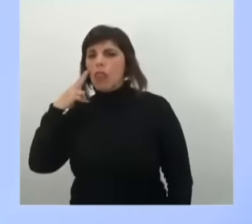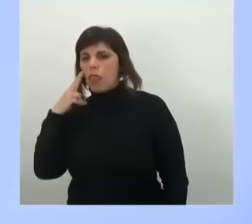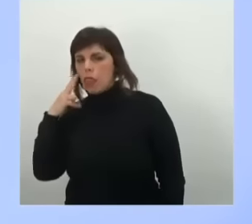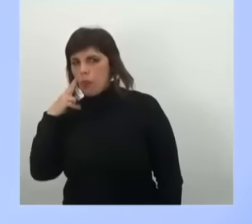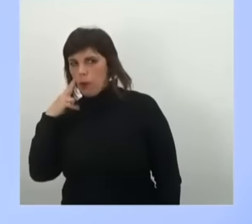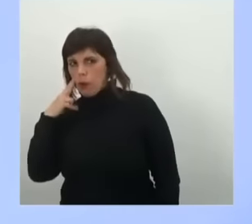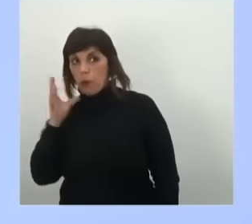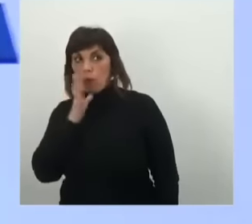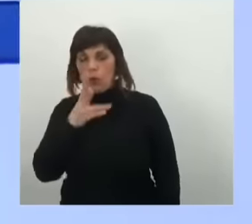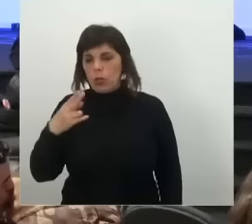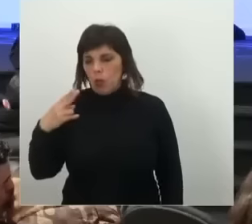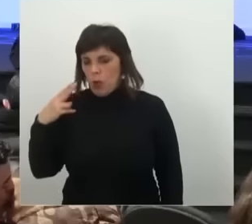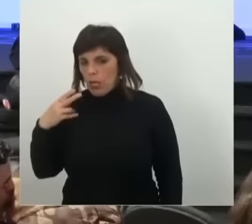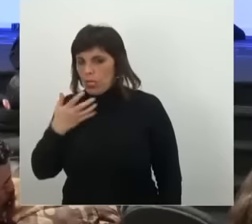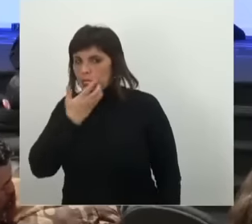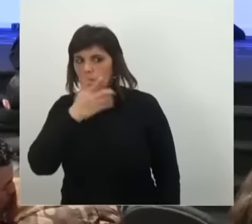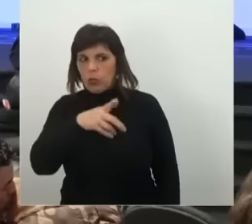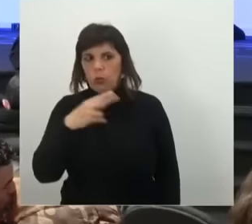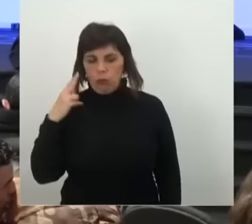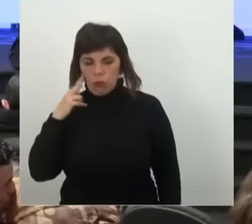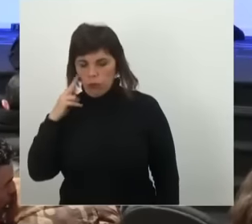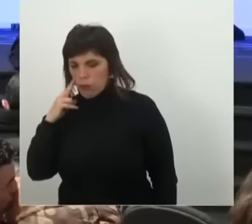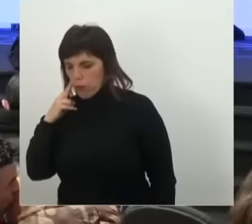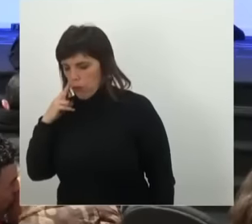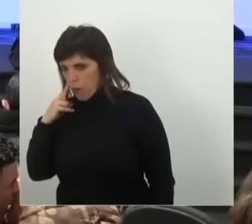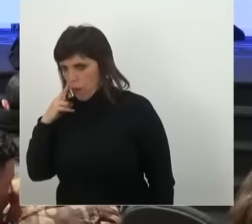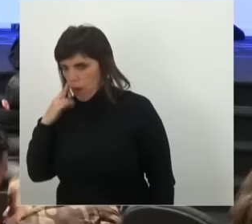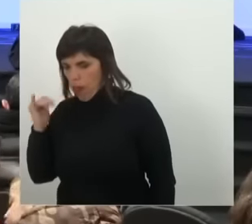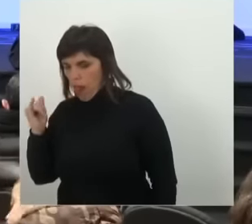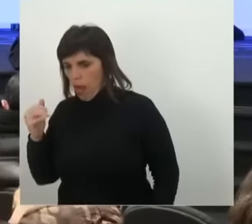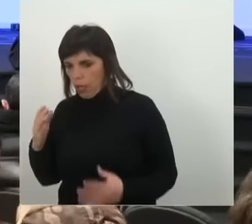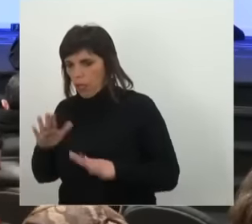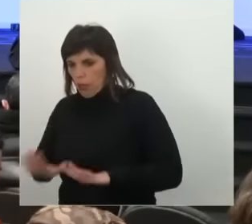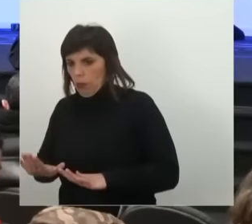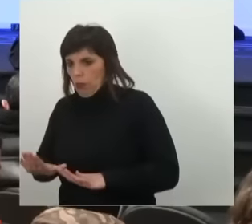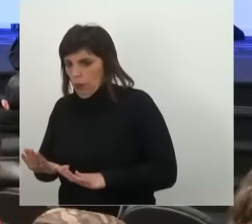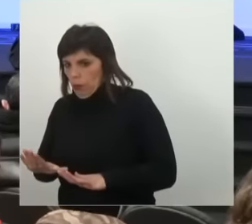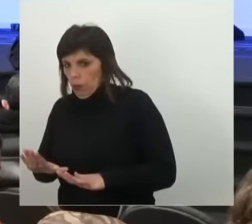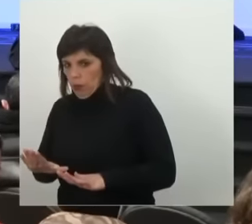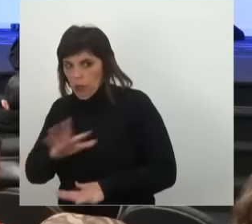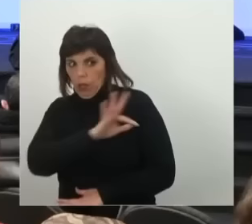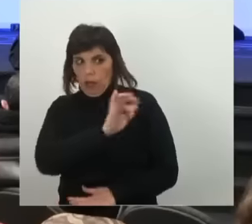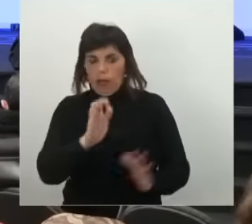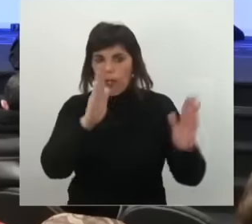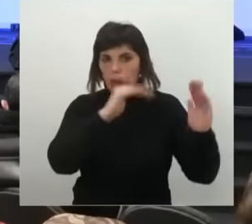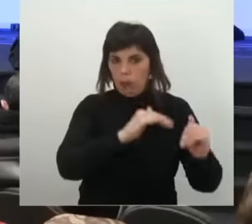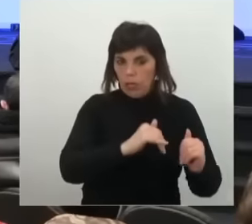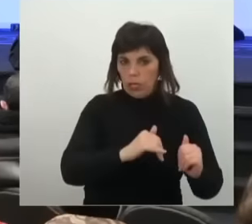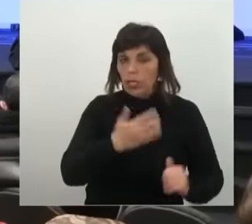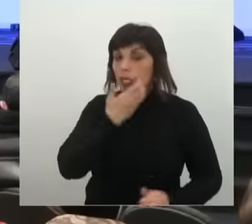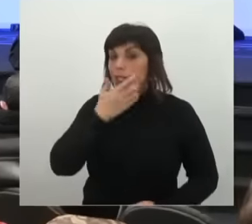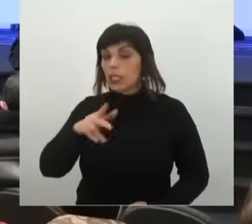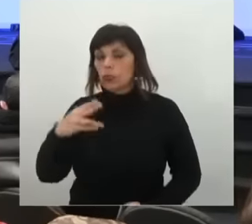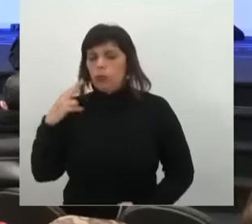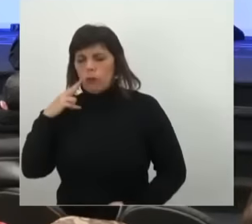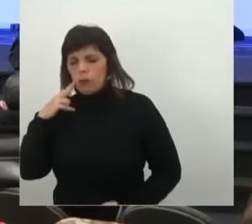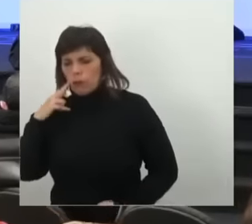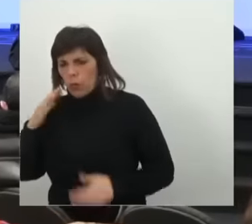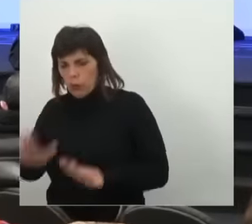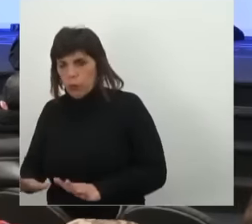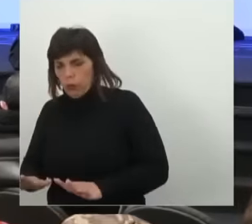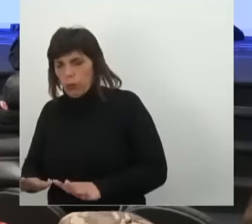toda la fe cuando tienes temor estás paralizado cuando tienes temor No puedes moverte el miedo